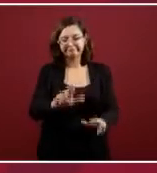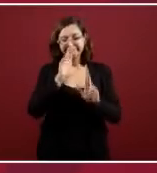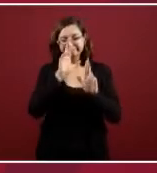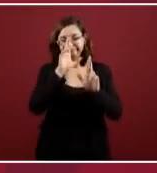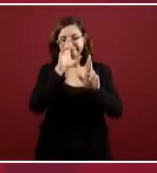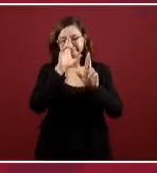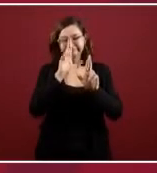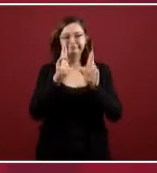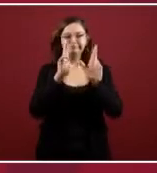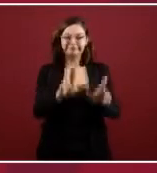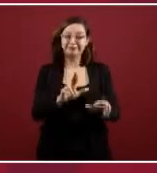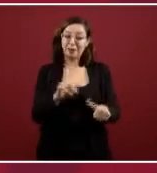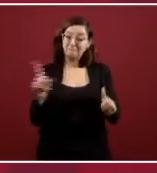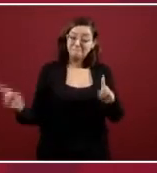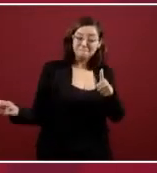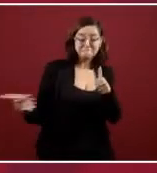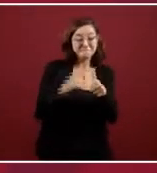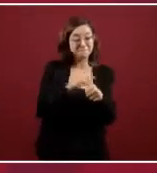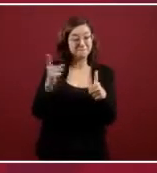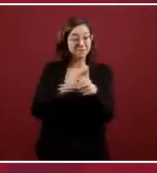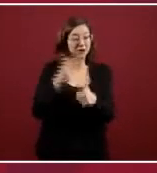lo más importante